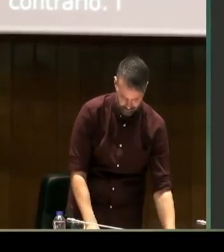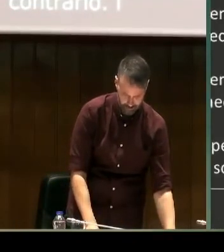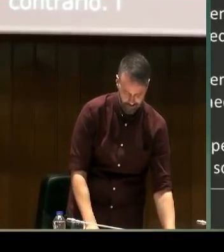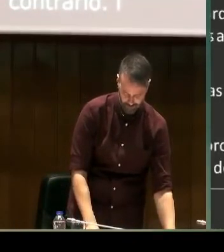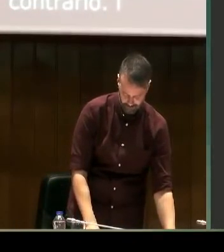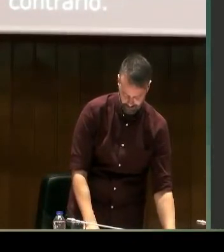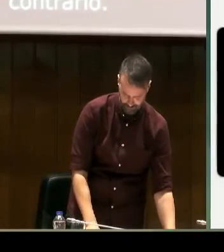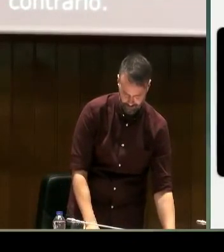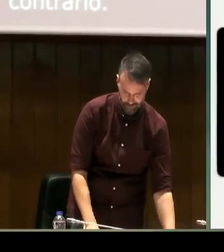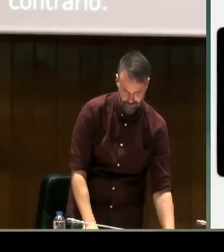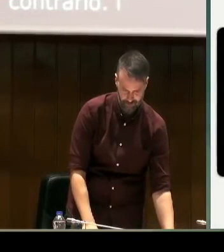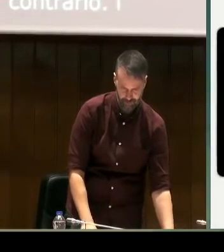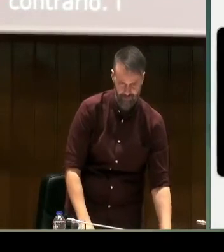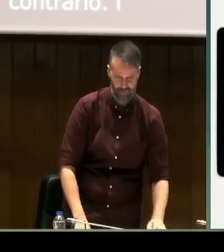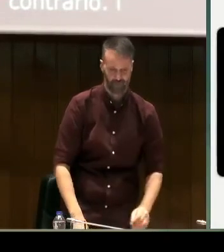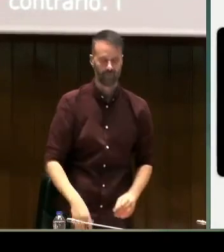de cara a la sociedad.